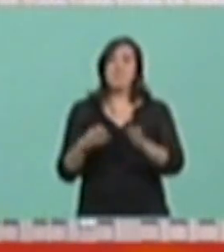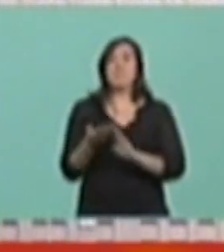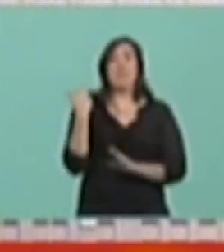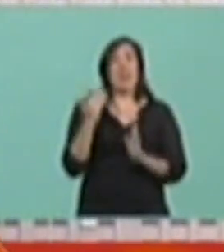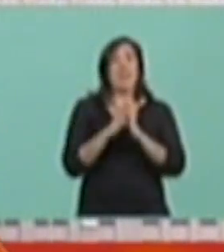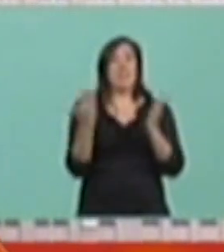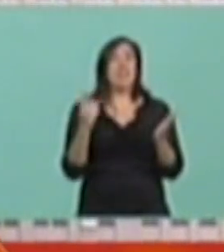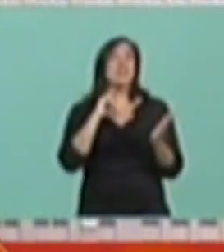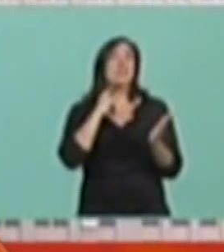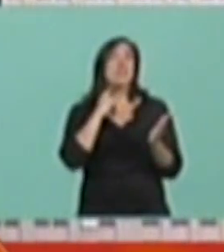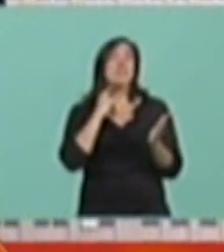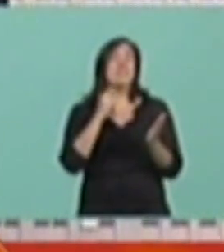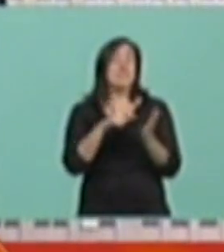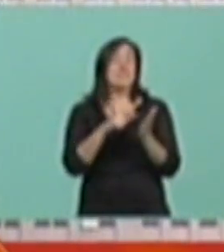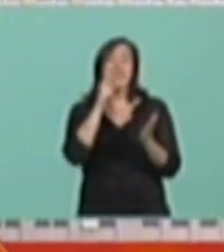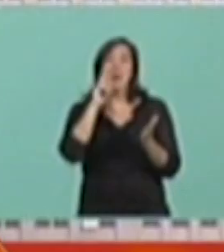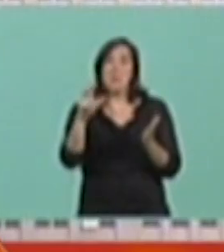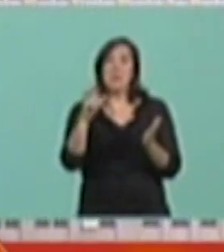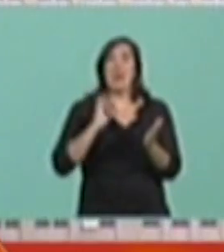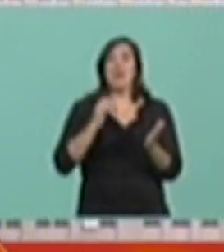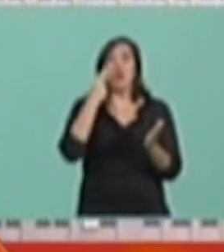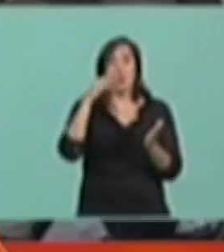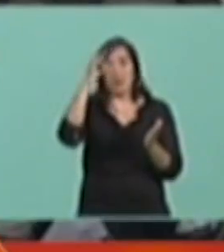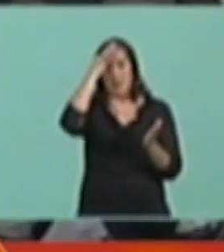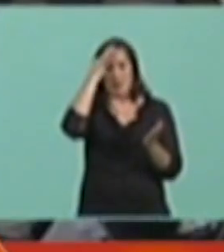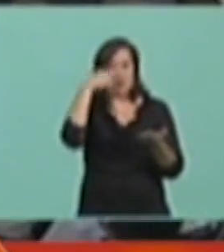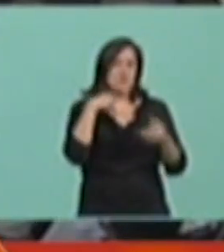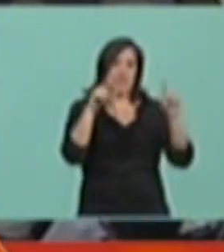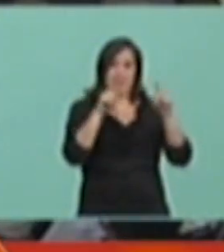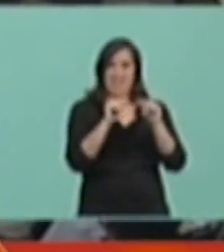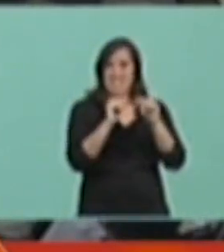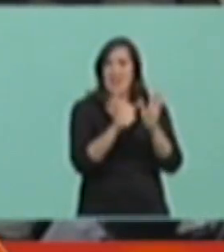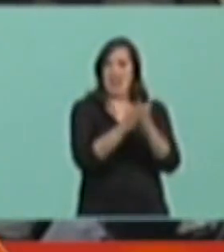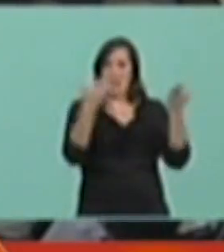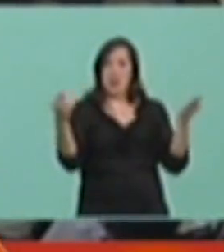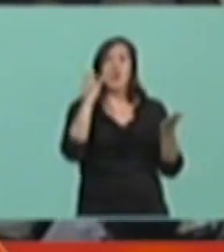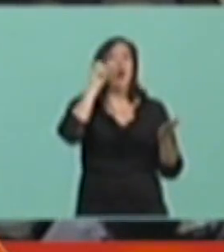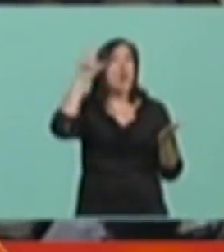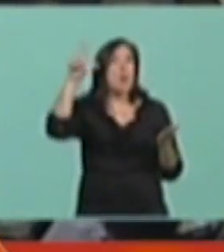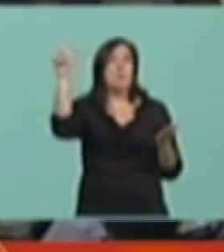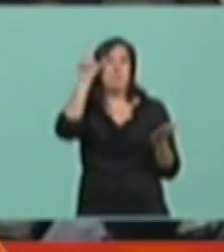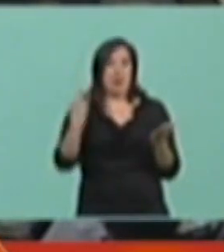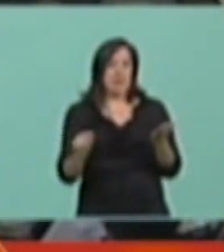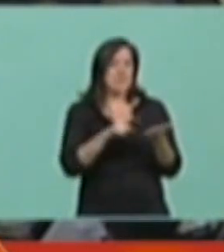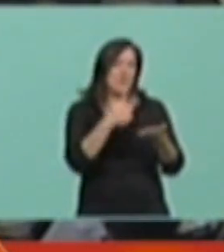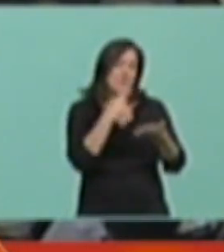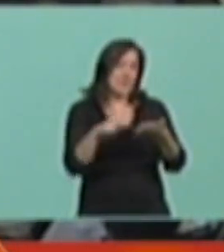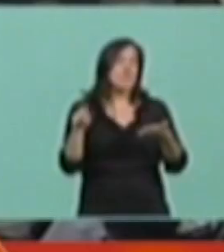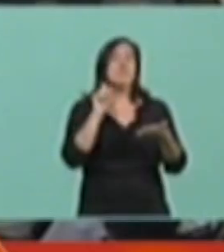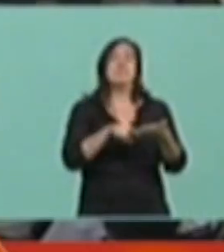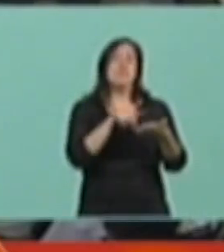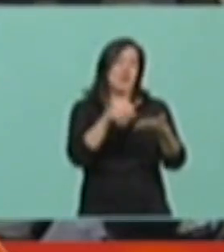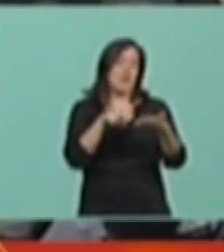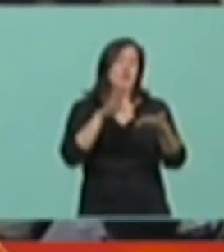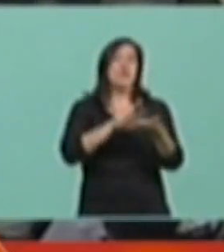iban a quedar mal, lo que nosotros llamamos un papelón. Y finalmente, las circunstancias, ¿crees tú que empujaron? ¿No crees que la decisión estuviera